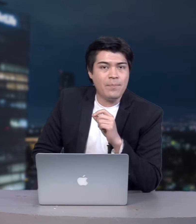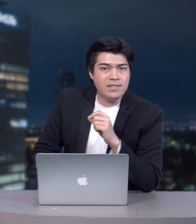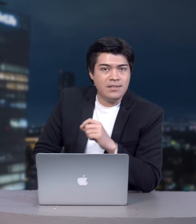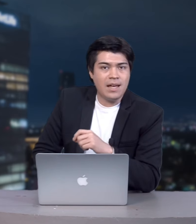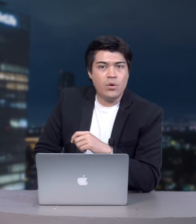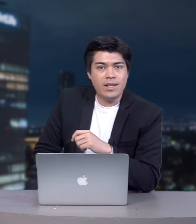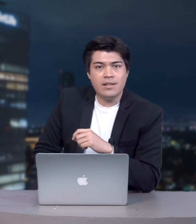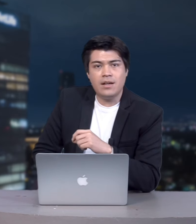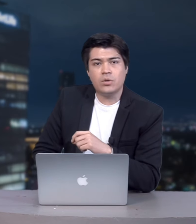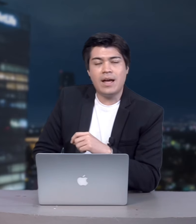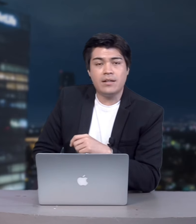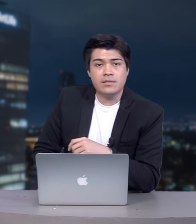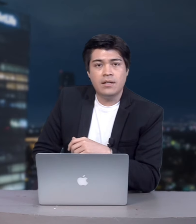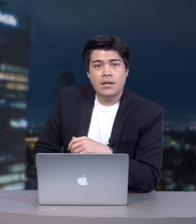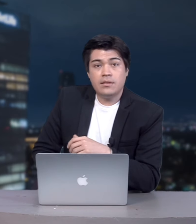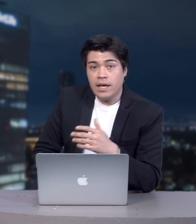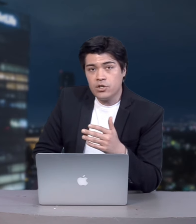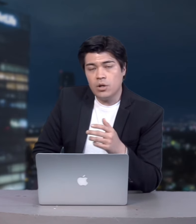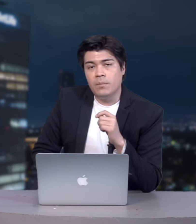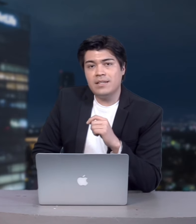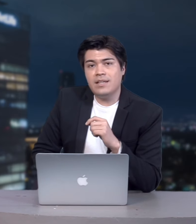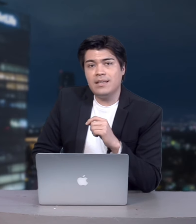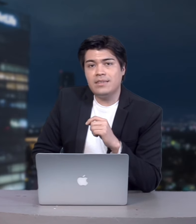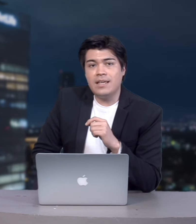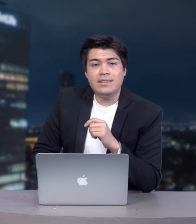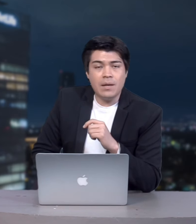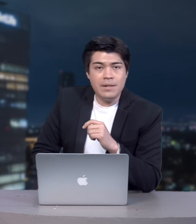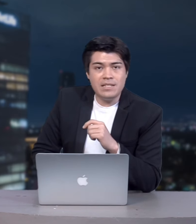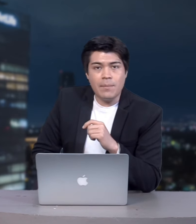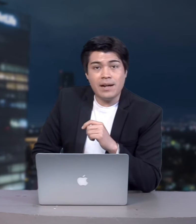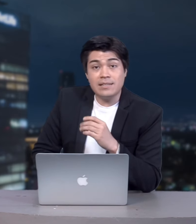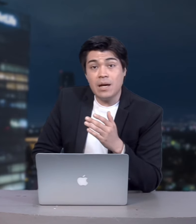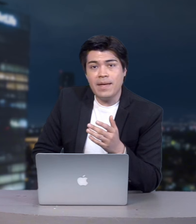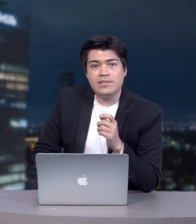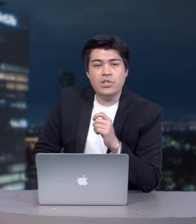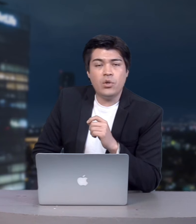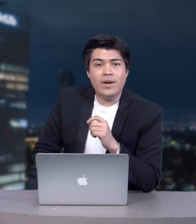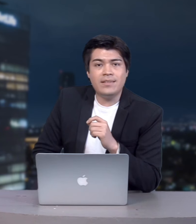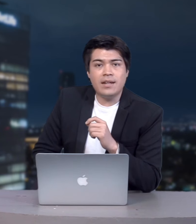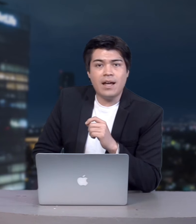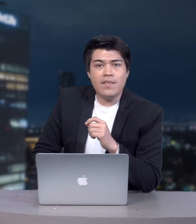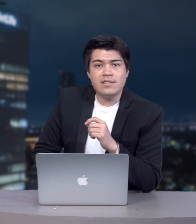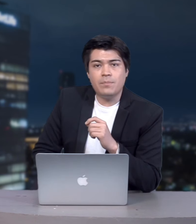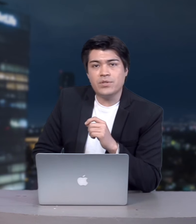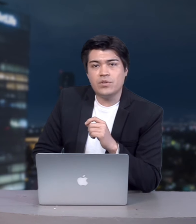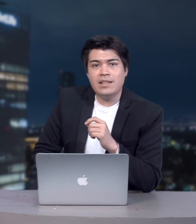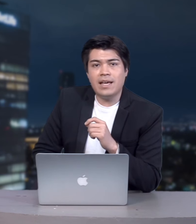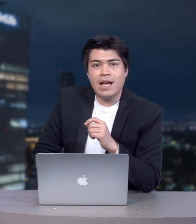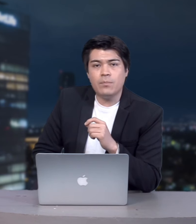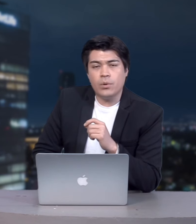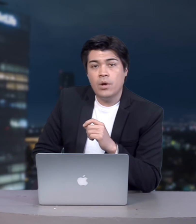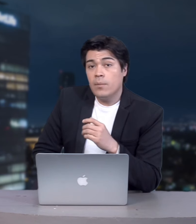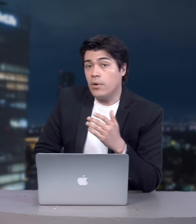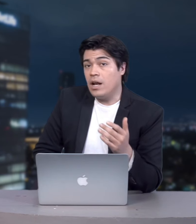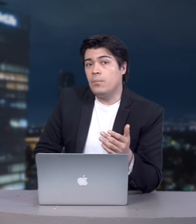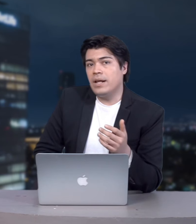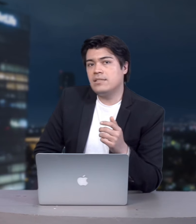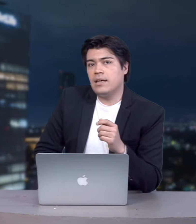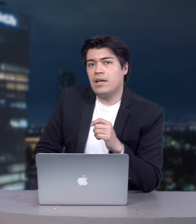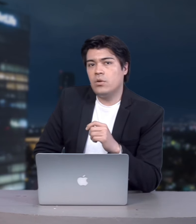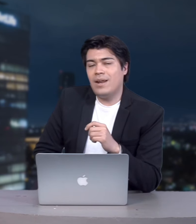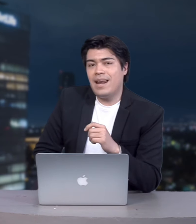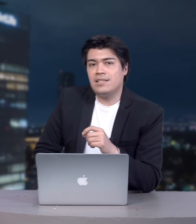y capacitadores electorales de hecho más de 30,000 chamarras Ya habían sido entregadas al personal de campo pero